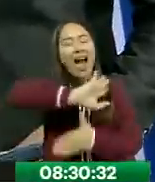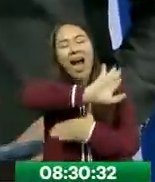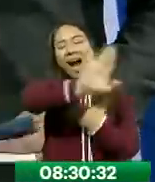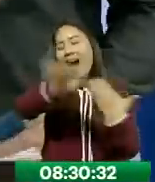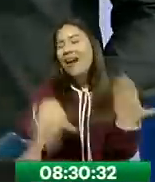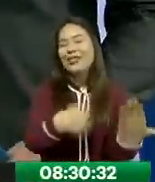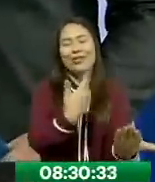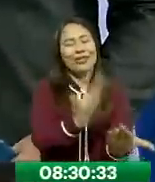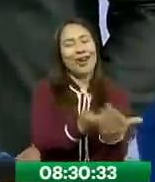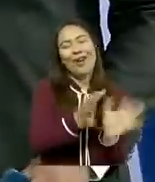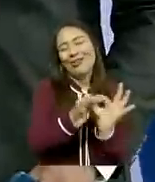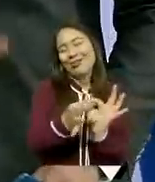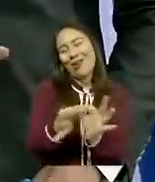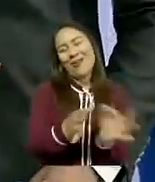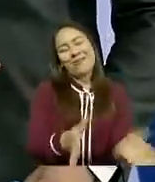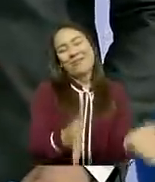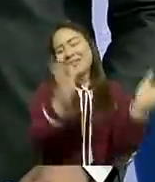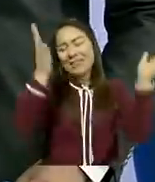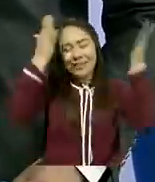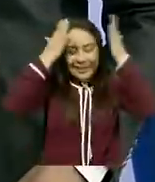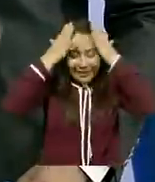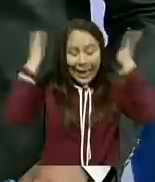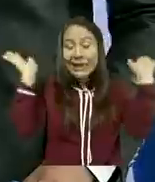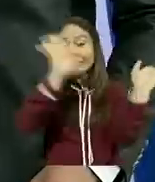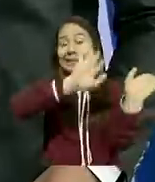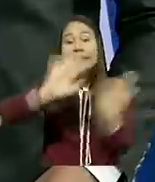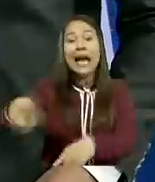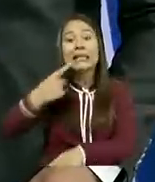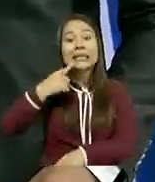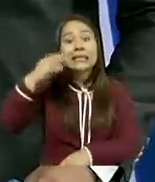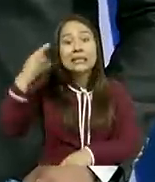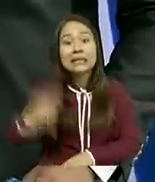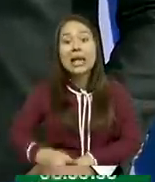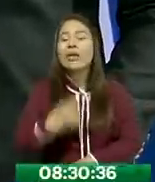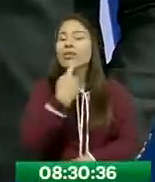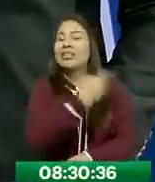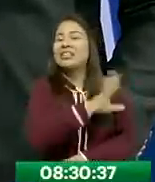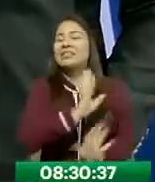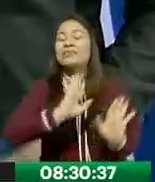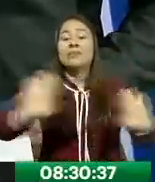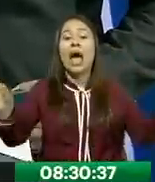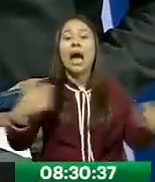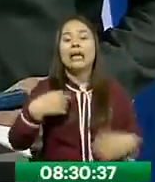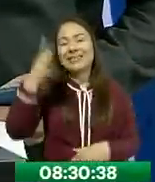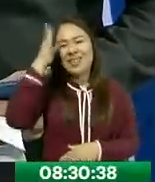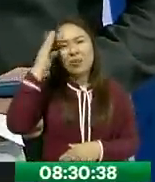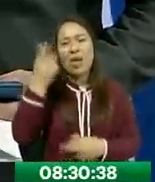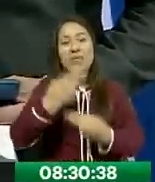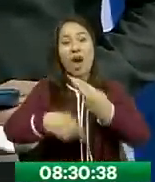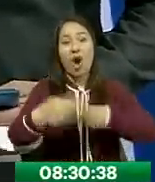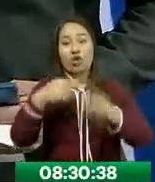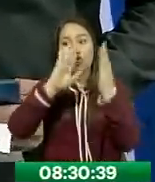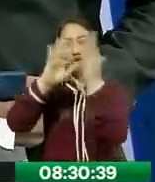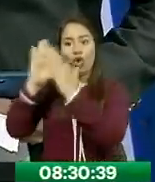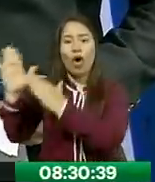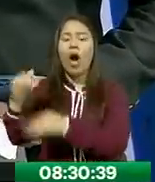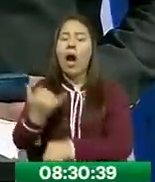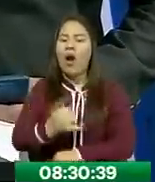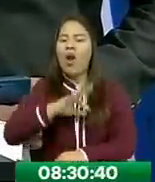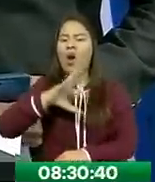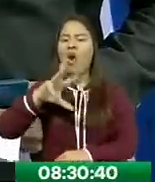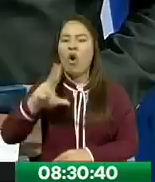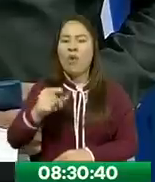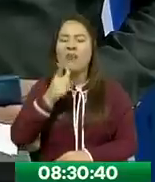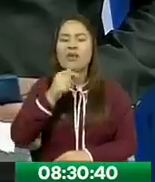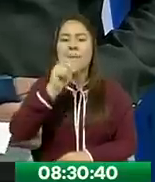señores. Bueno, vamos a cambiar de tema, vamos a ponernos serios y les vamos a contar que un almacén fue blanco de una banda delictiva. Está conformada